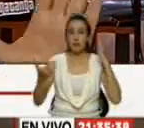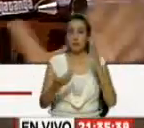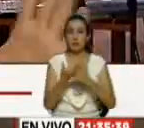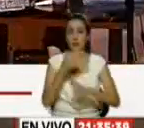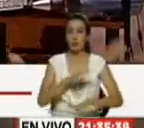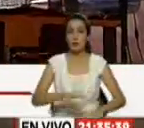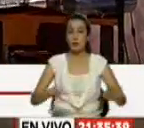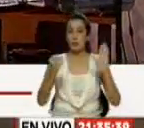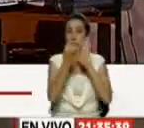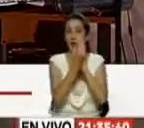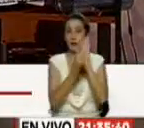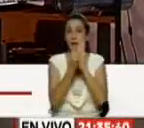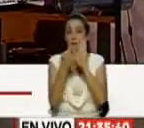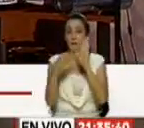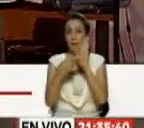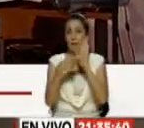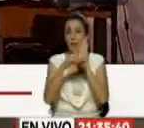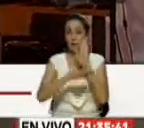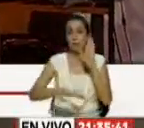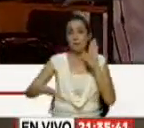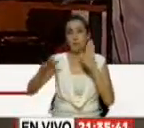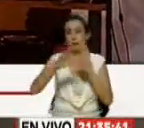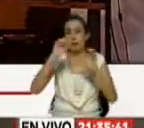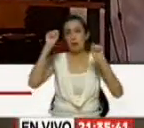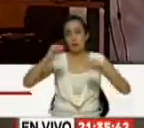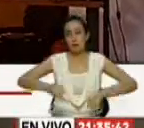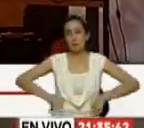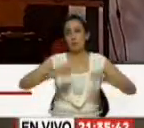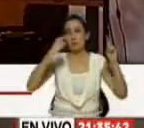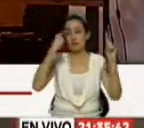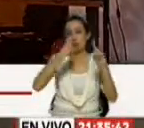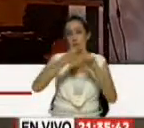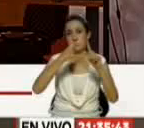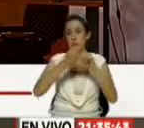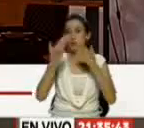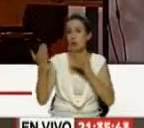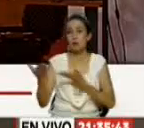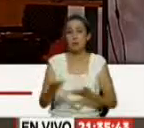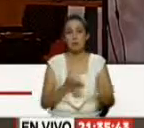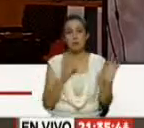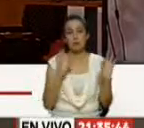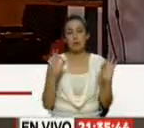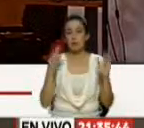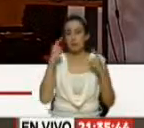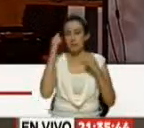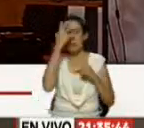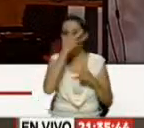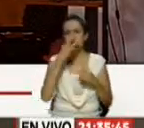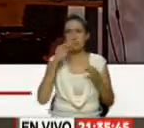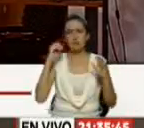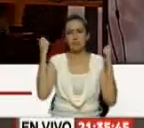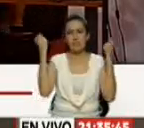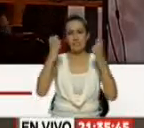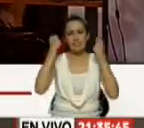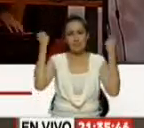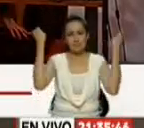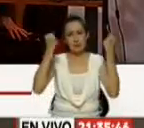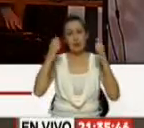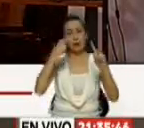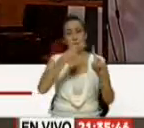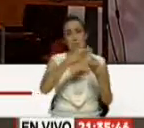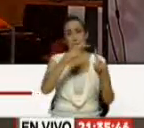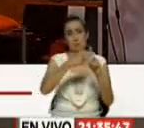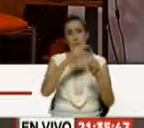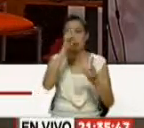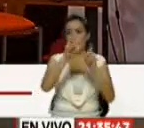nueva imagen, una nueva imagen de la radio más fresca, más positiva. Nuestro programa es un magazine entretenido, positivo, en el que tenemos